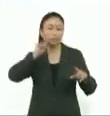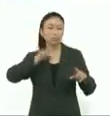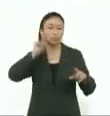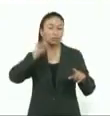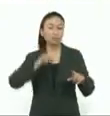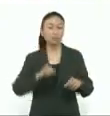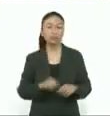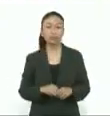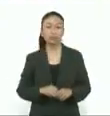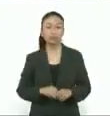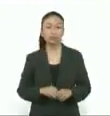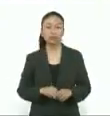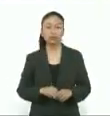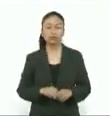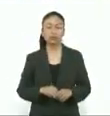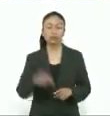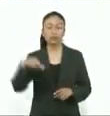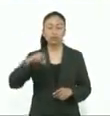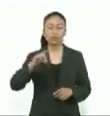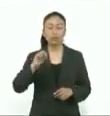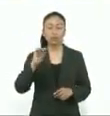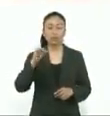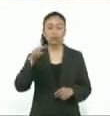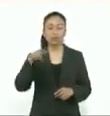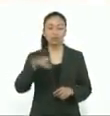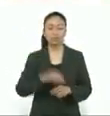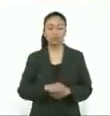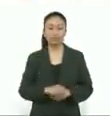Flora Gassman Silverman.